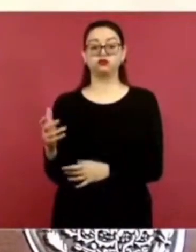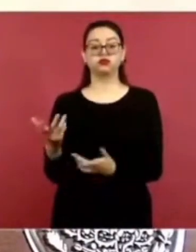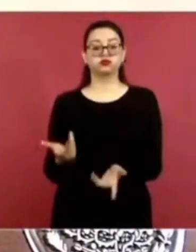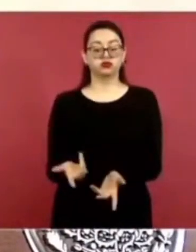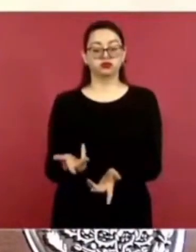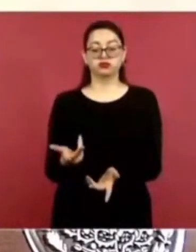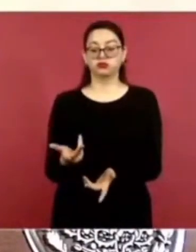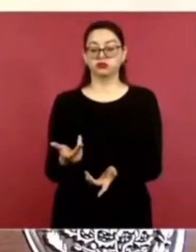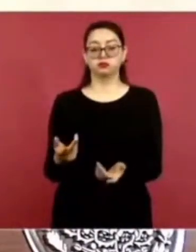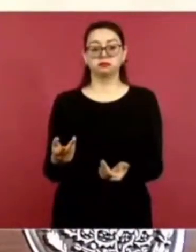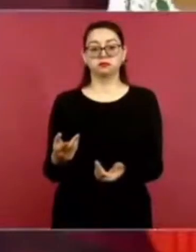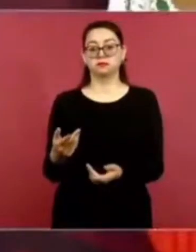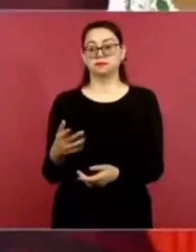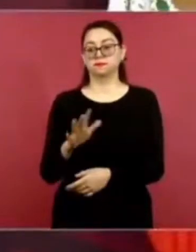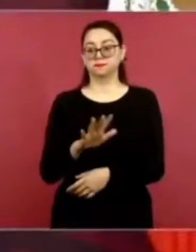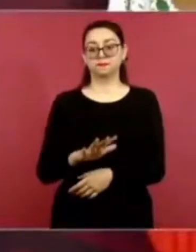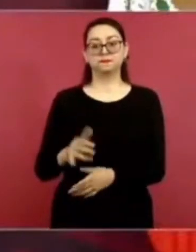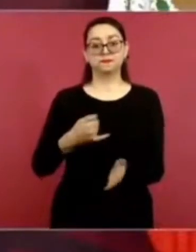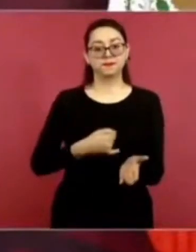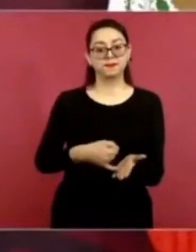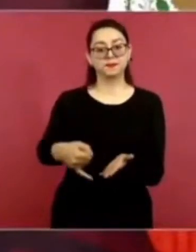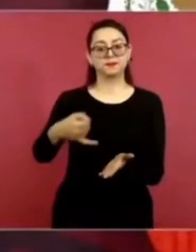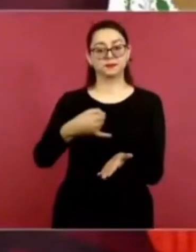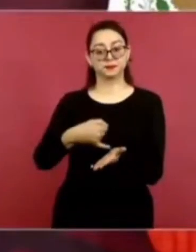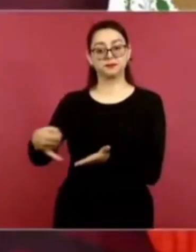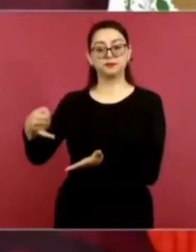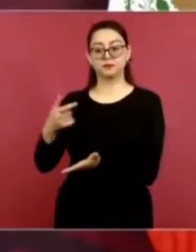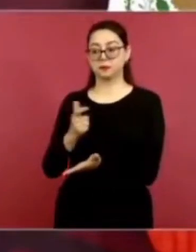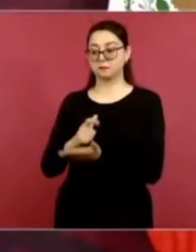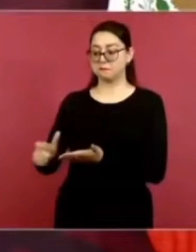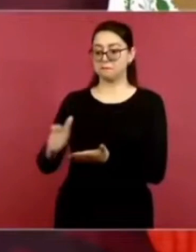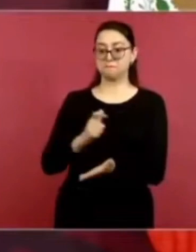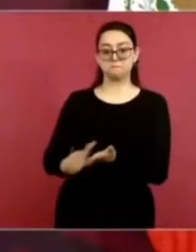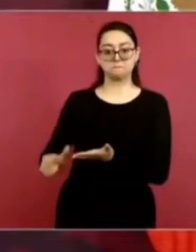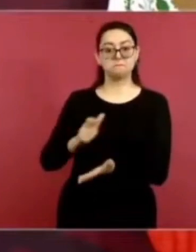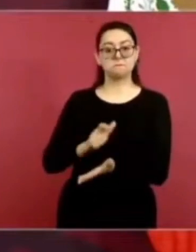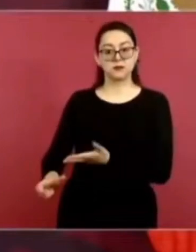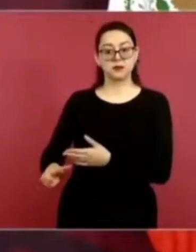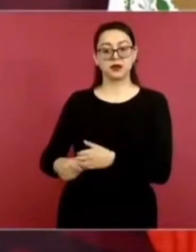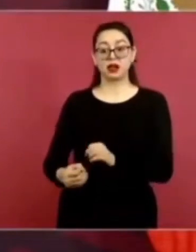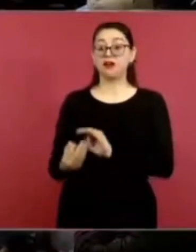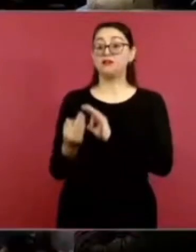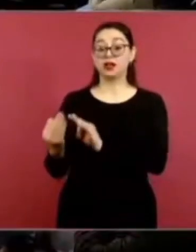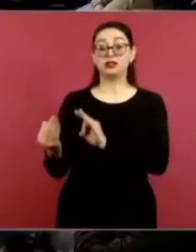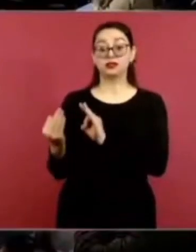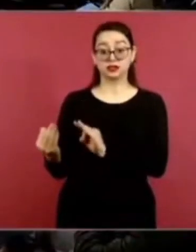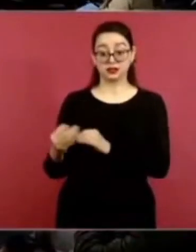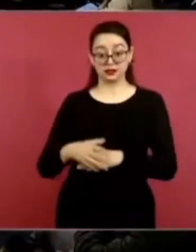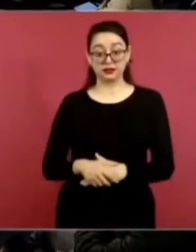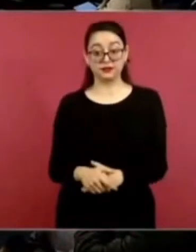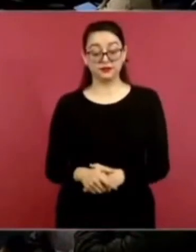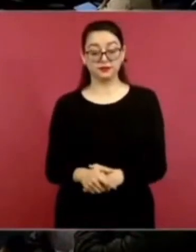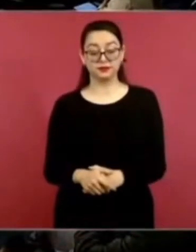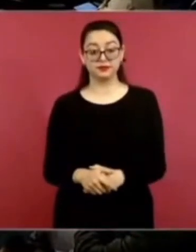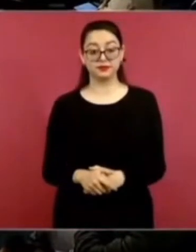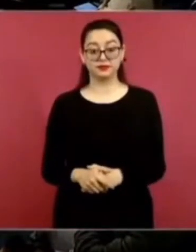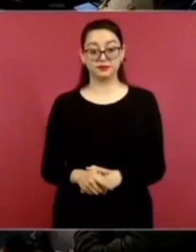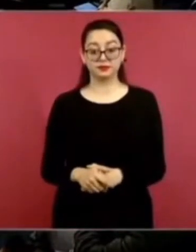ejidatarios, comuneros, pequeños propietarios, que reciben apoyo de manera directa.